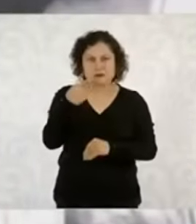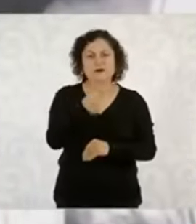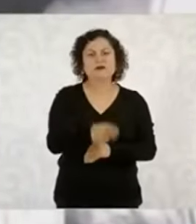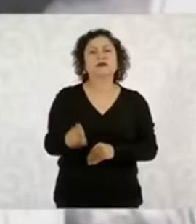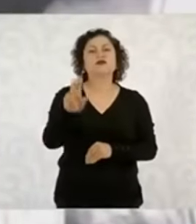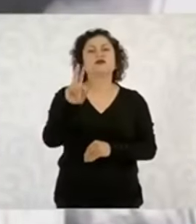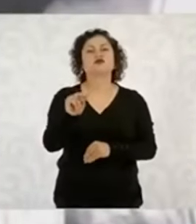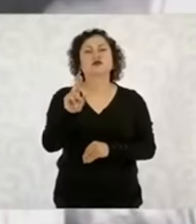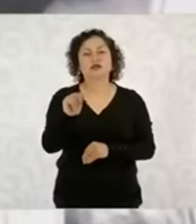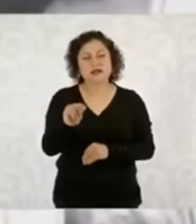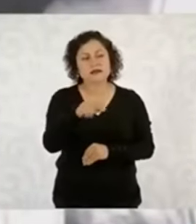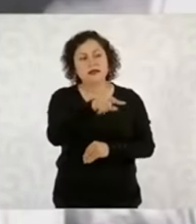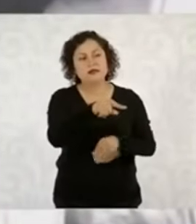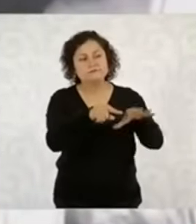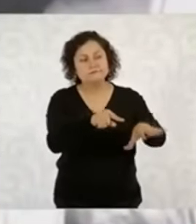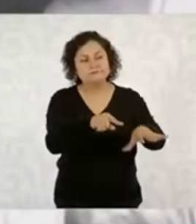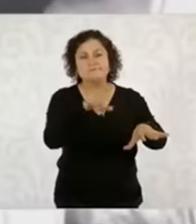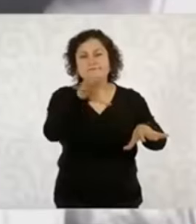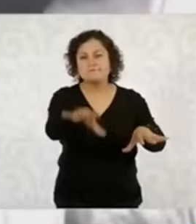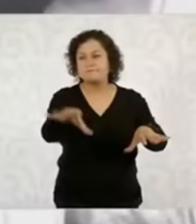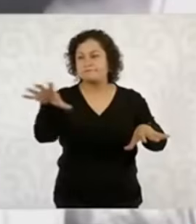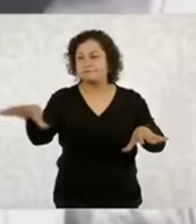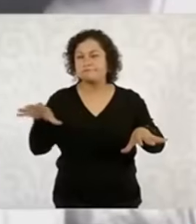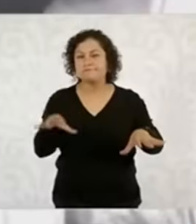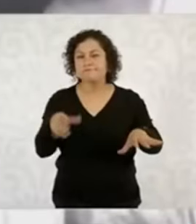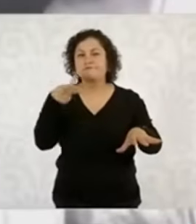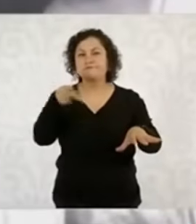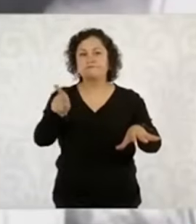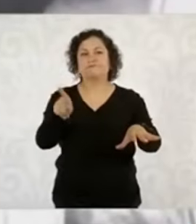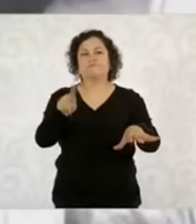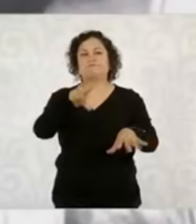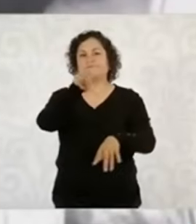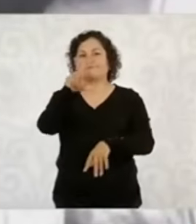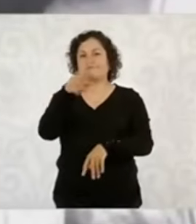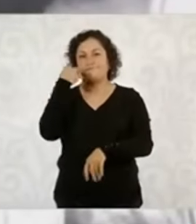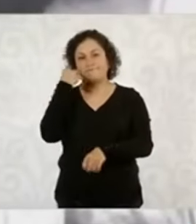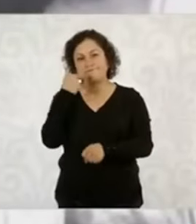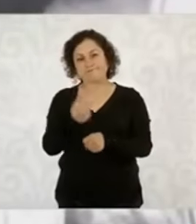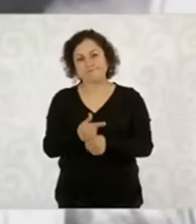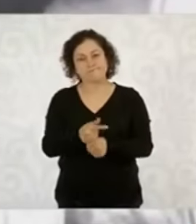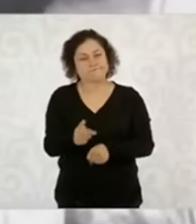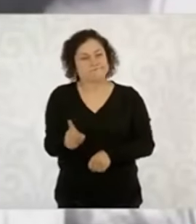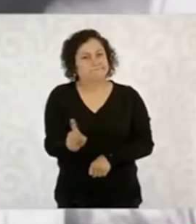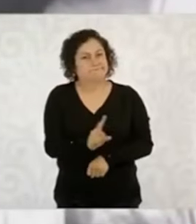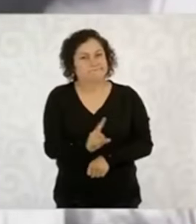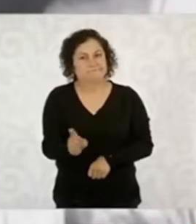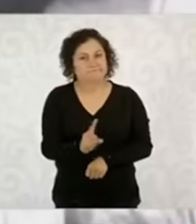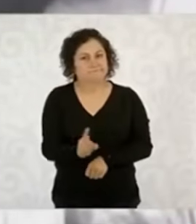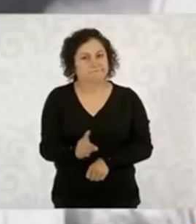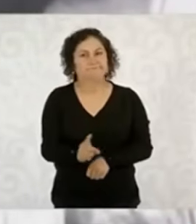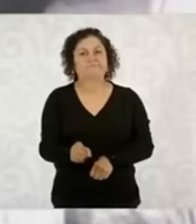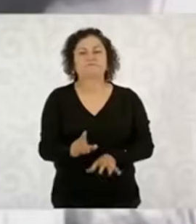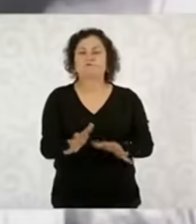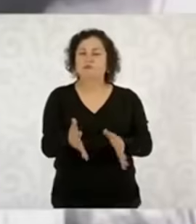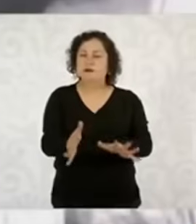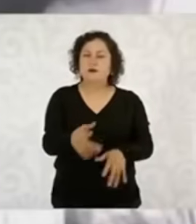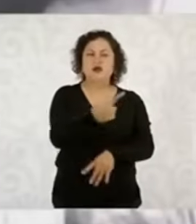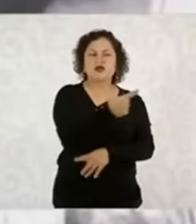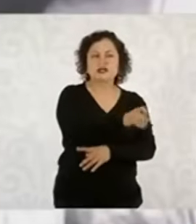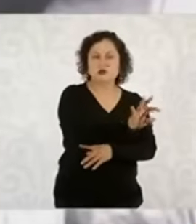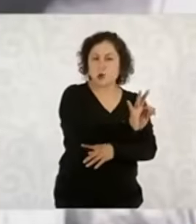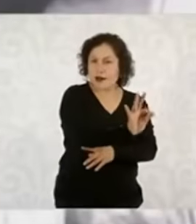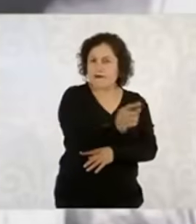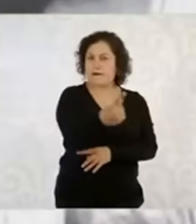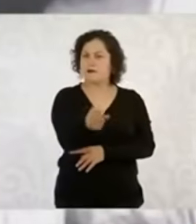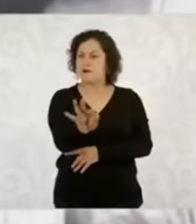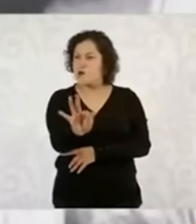hectárea, pero ya la realidad nos está colocando en que estamos construyendo 140 viviendas promedio